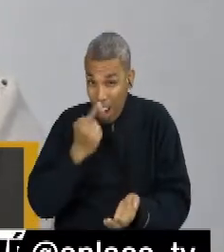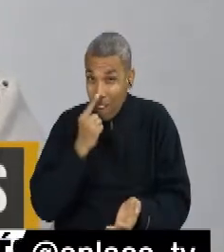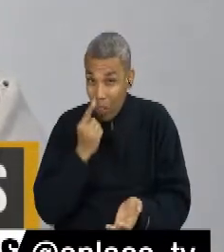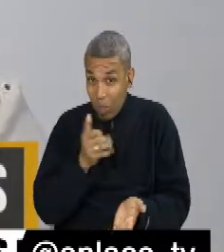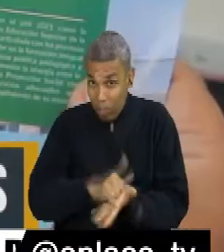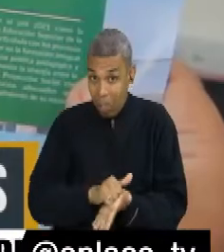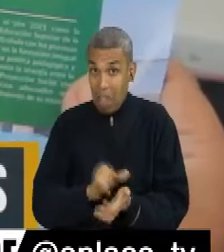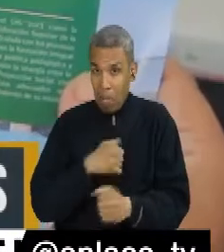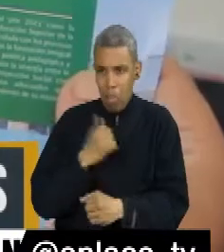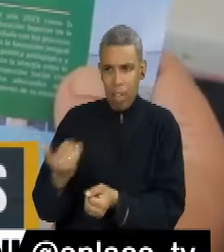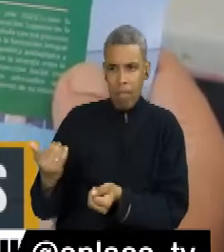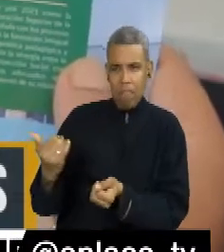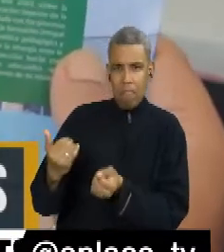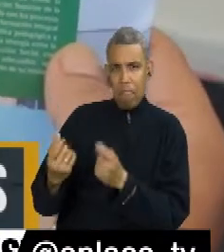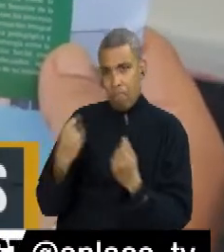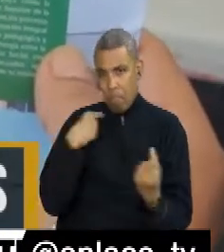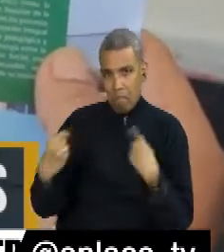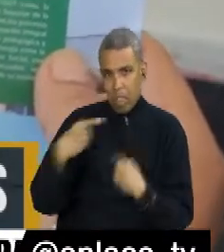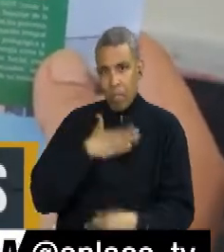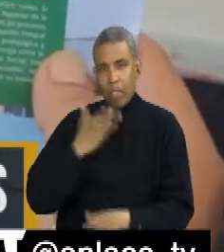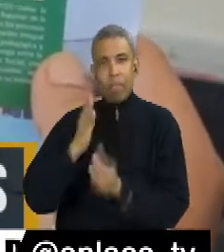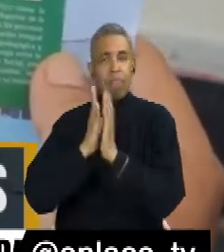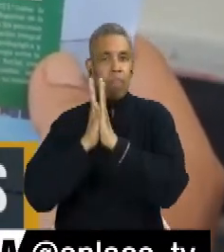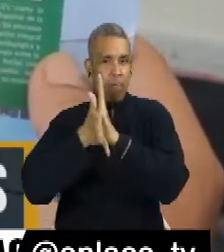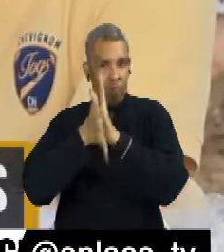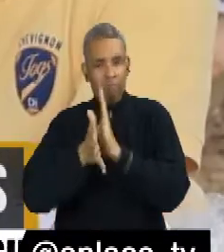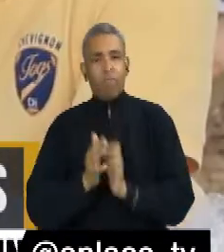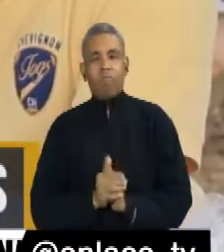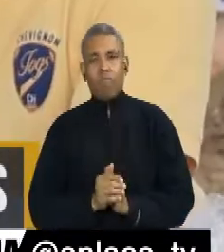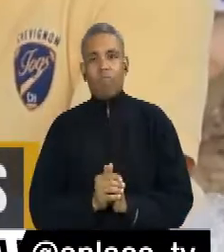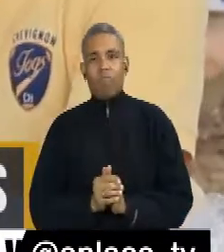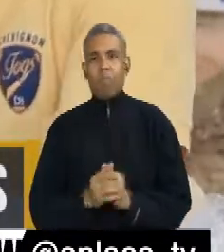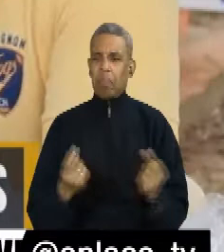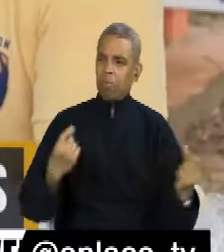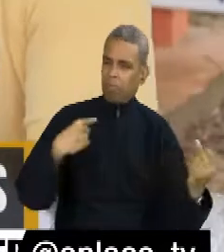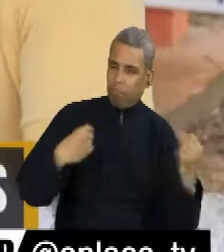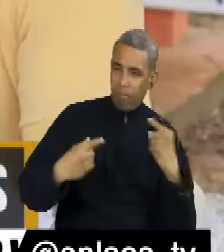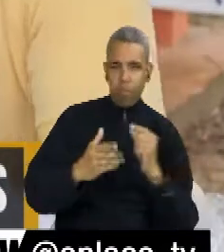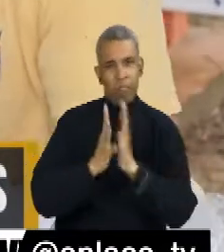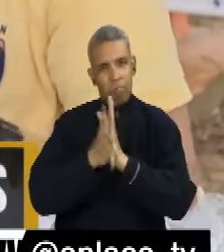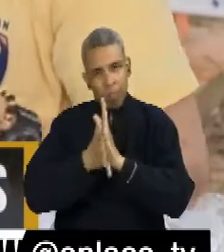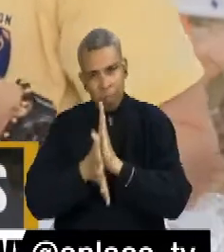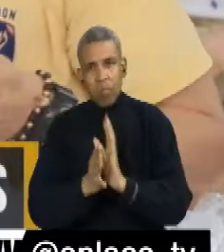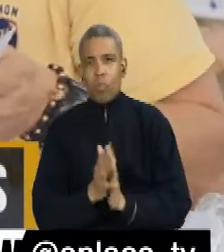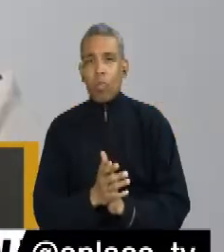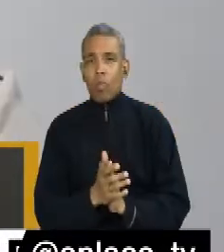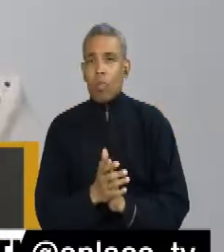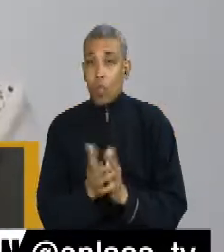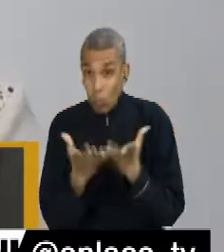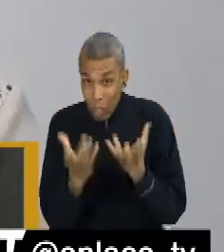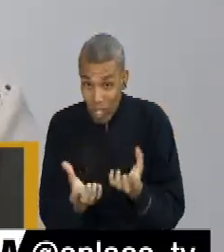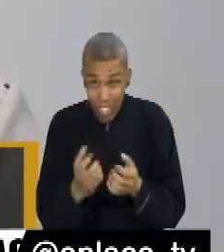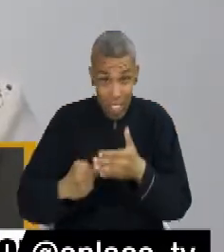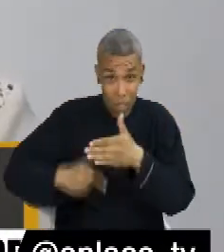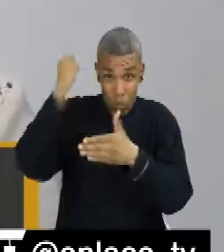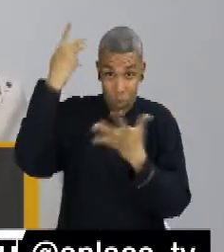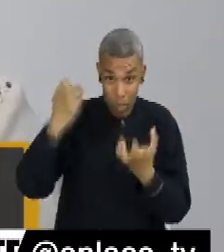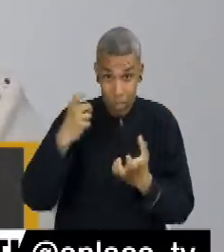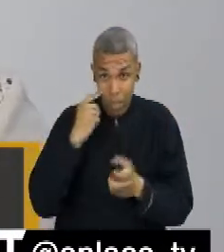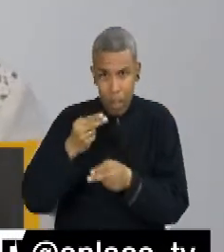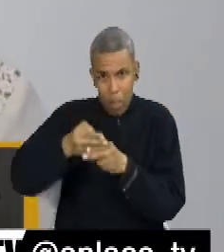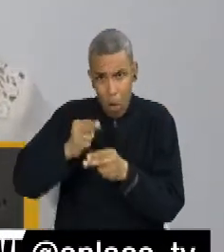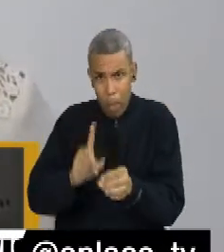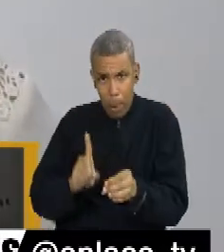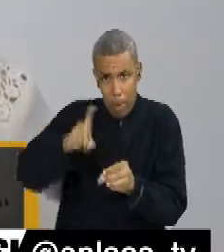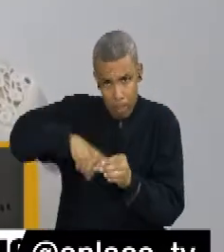la postulación exitosa? Y pues desde allí mismo podemos hacer inscripciones tanto en las universidades como las postulaciones al programa de